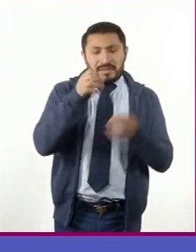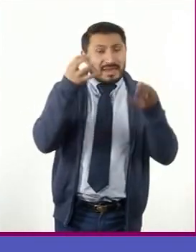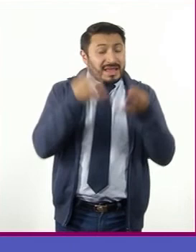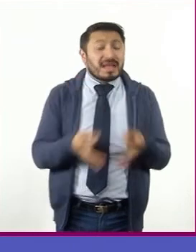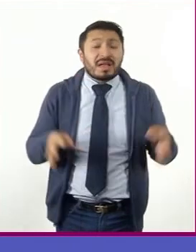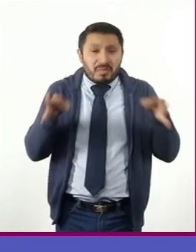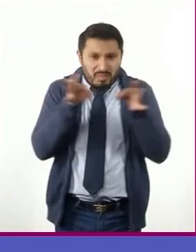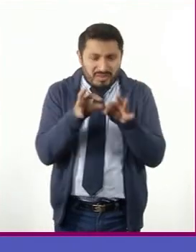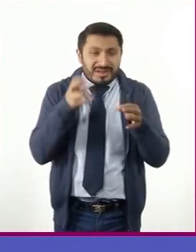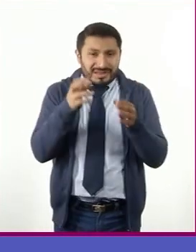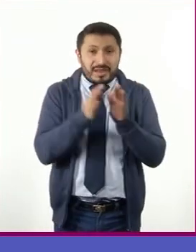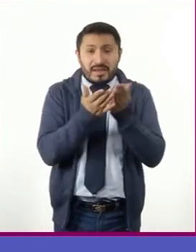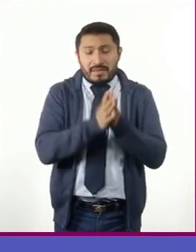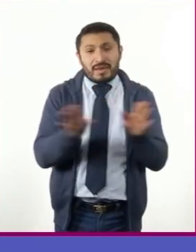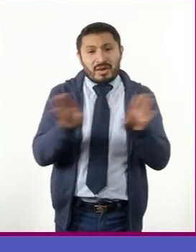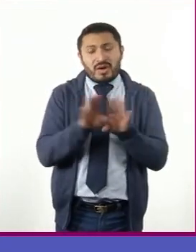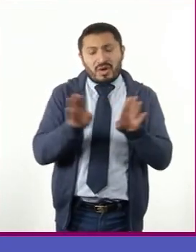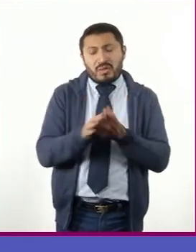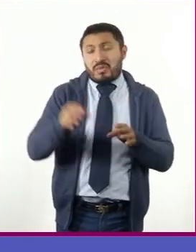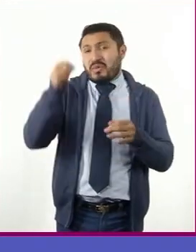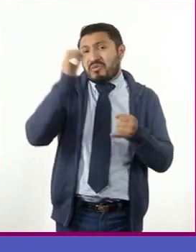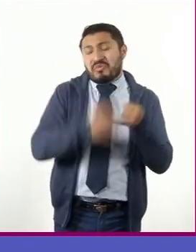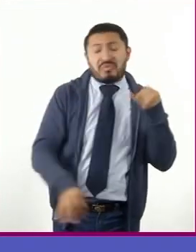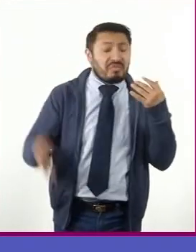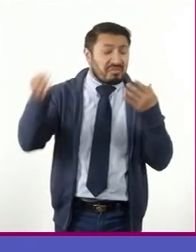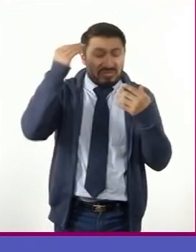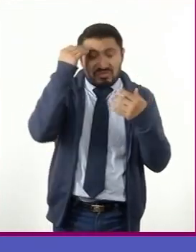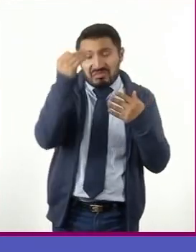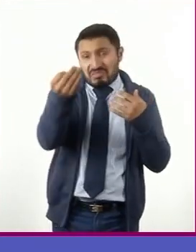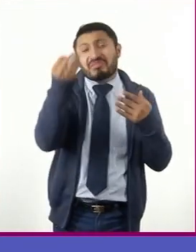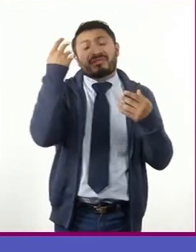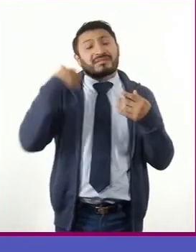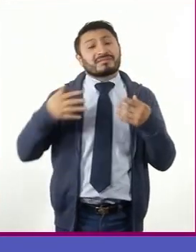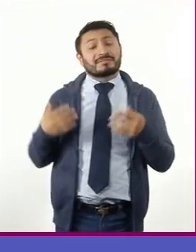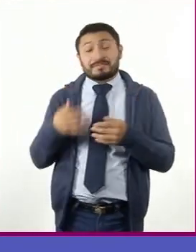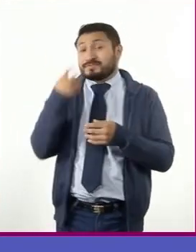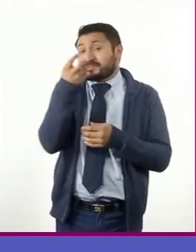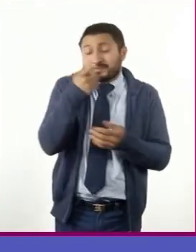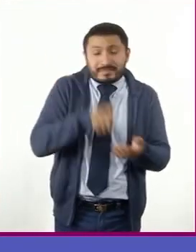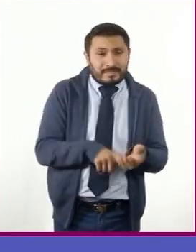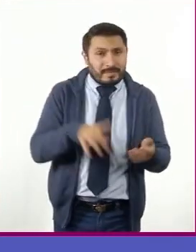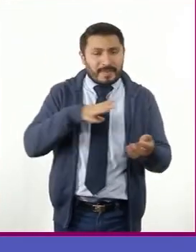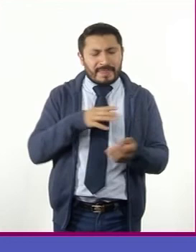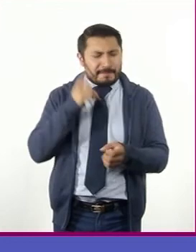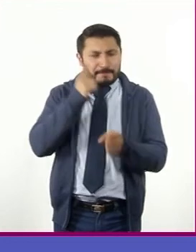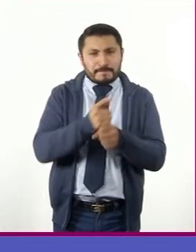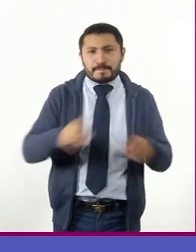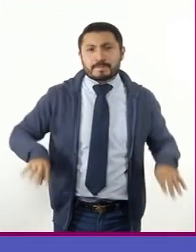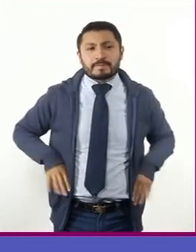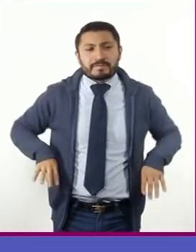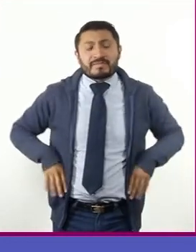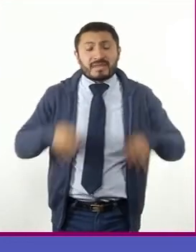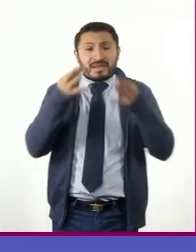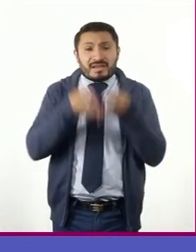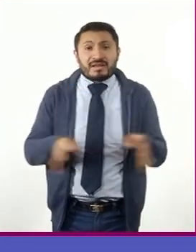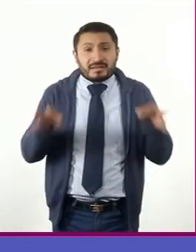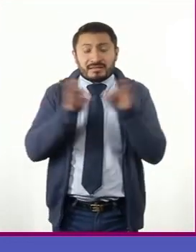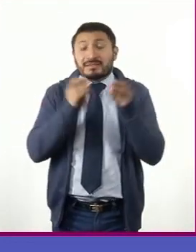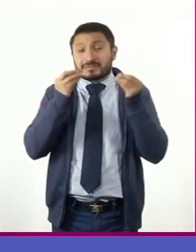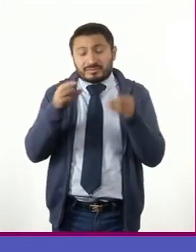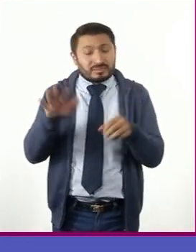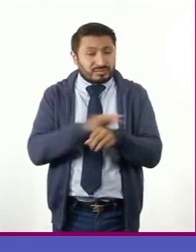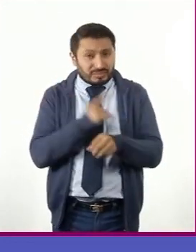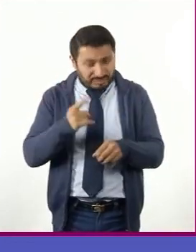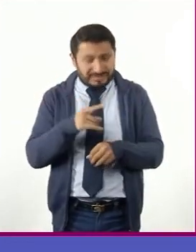obra pues prácticamente del final del Renacimiento y en la cual encontramos elementos muy importantes porque